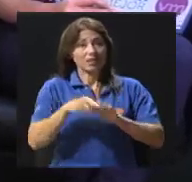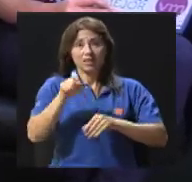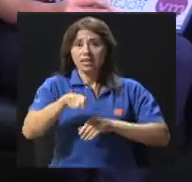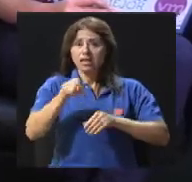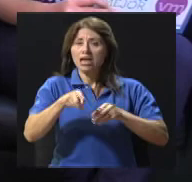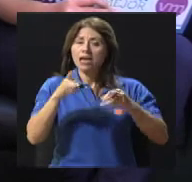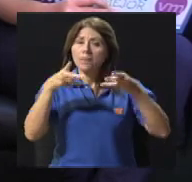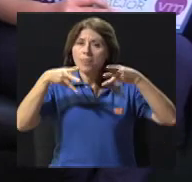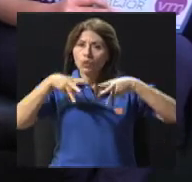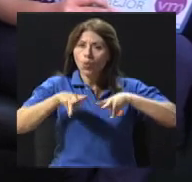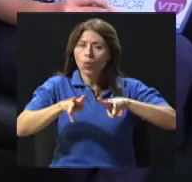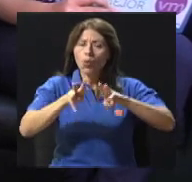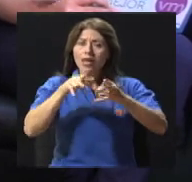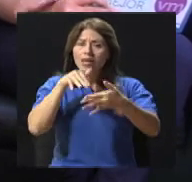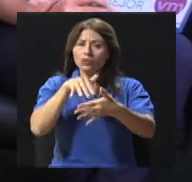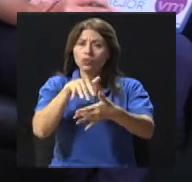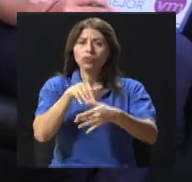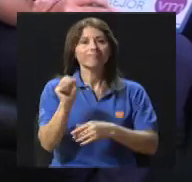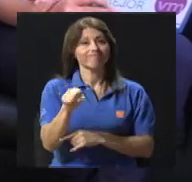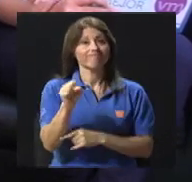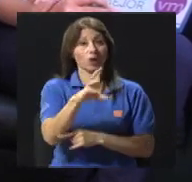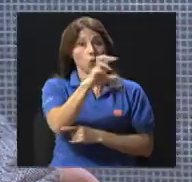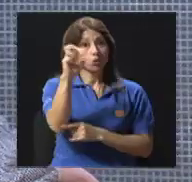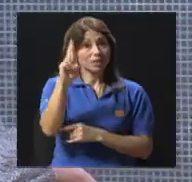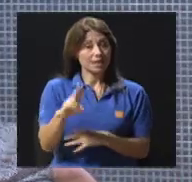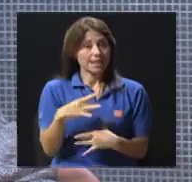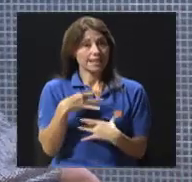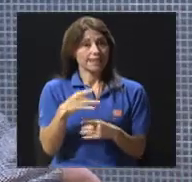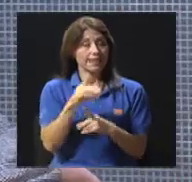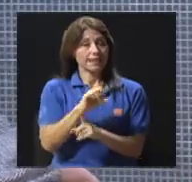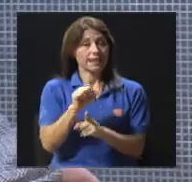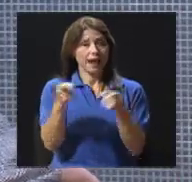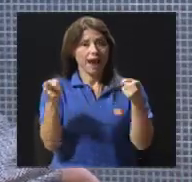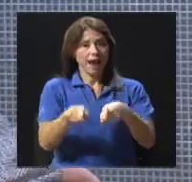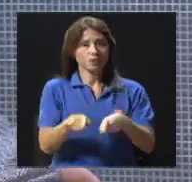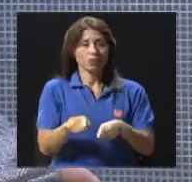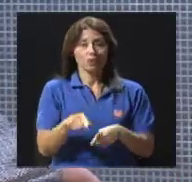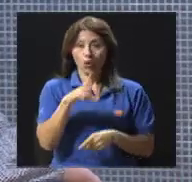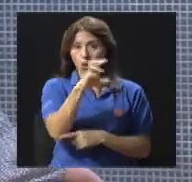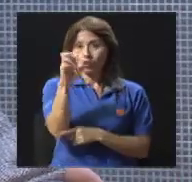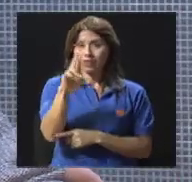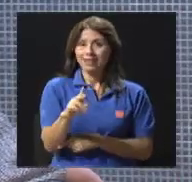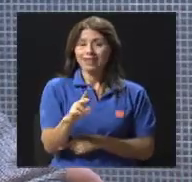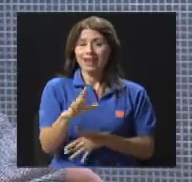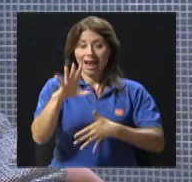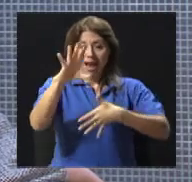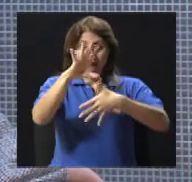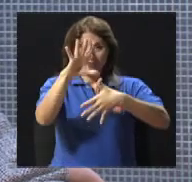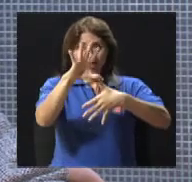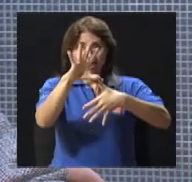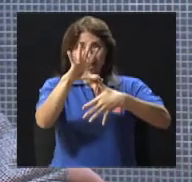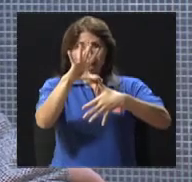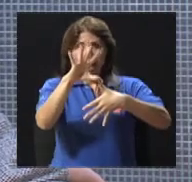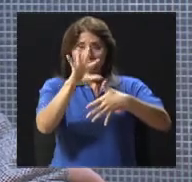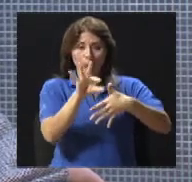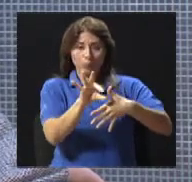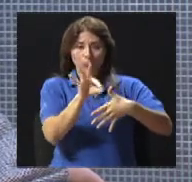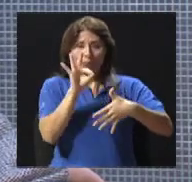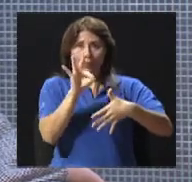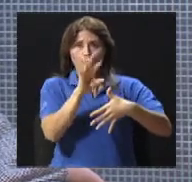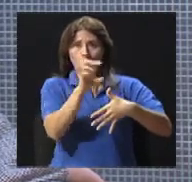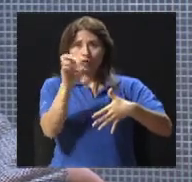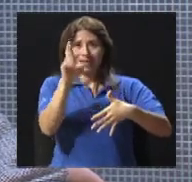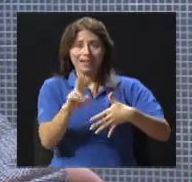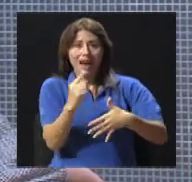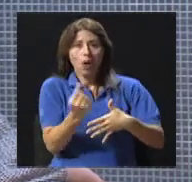se requiere toda una metodología de estudio, por ejemplo? Uh-huh. Costa Rica es un caso interesante en este punto. Es el único país del continente americano